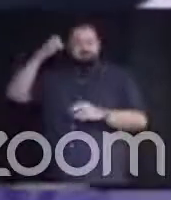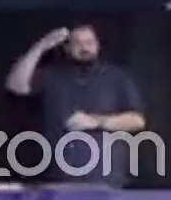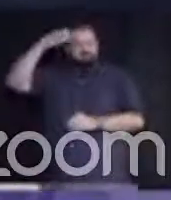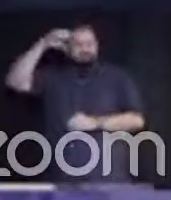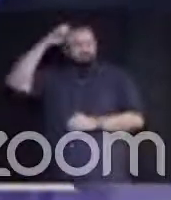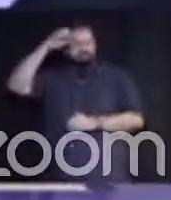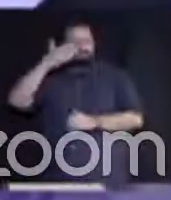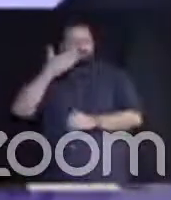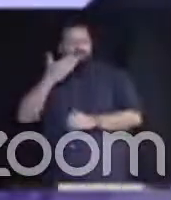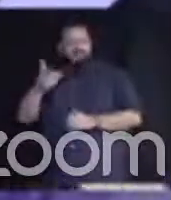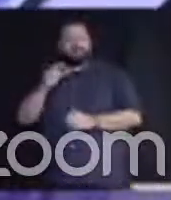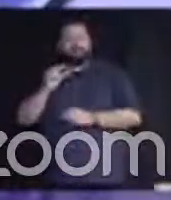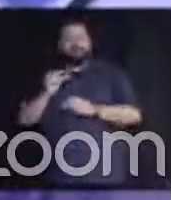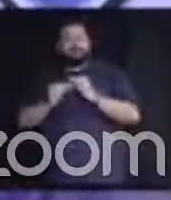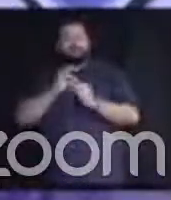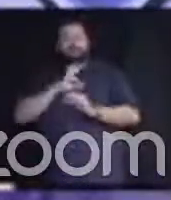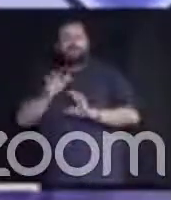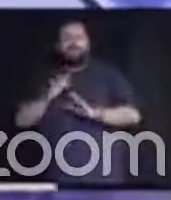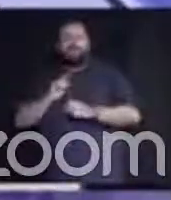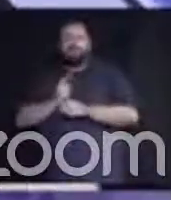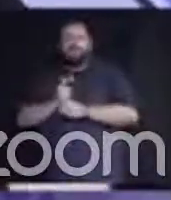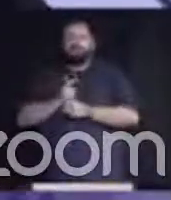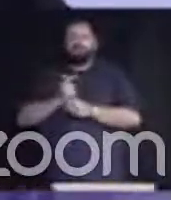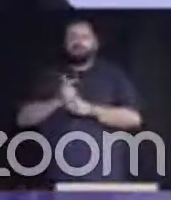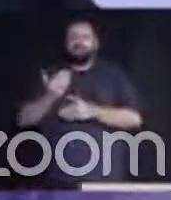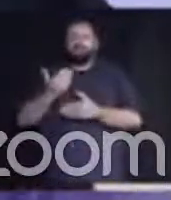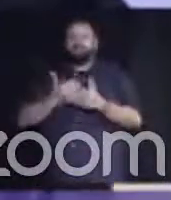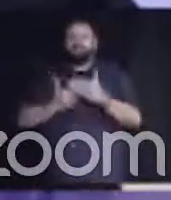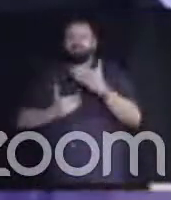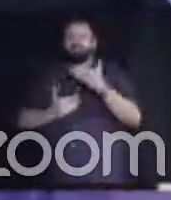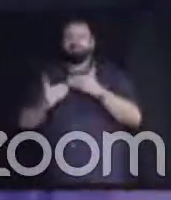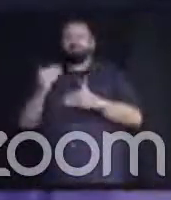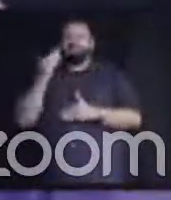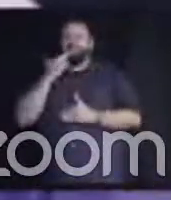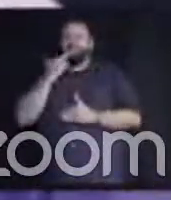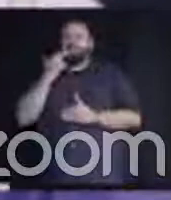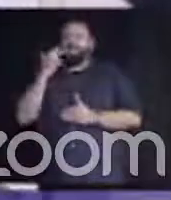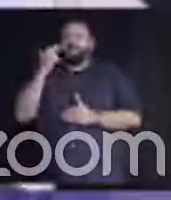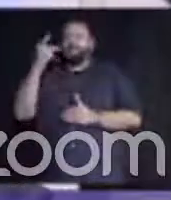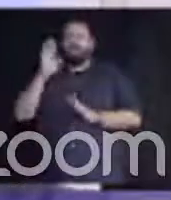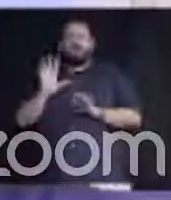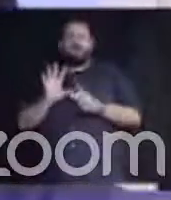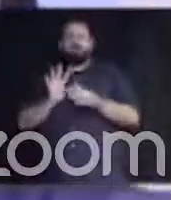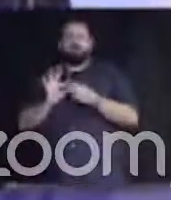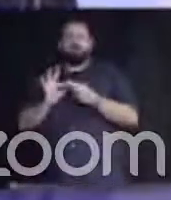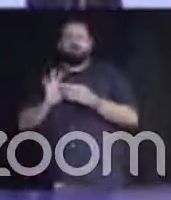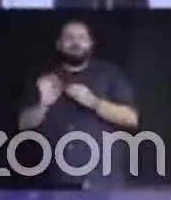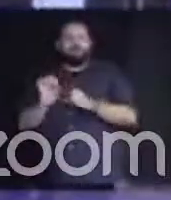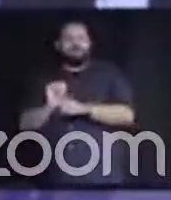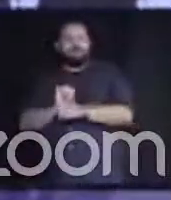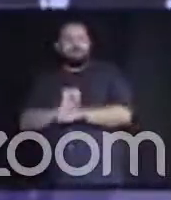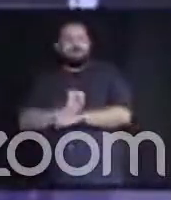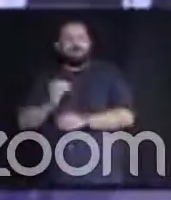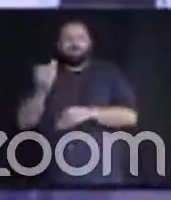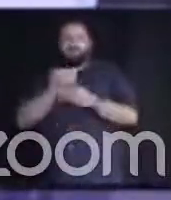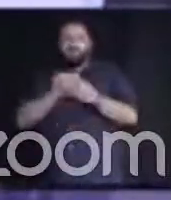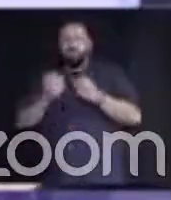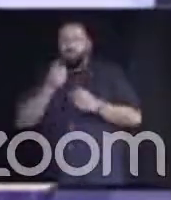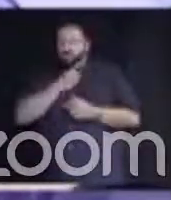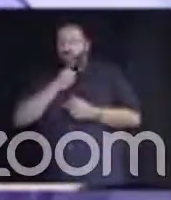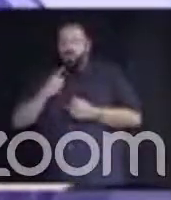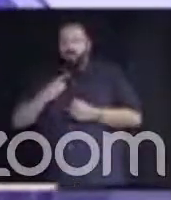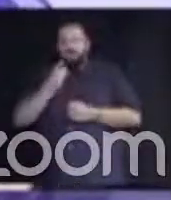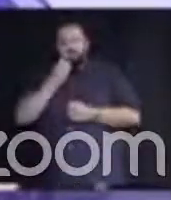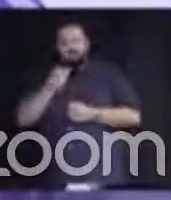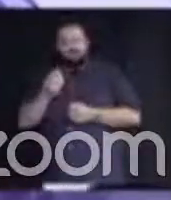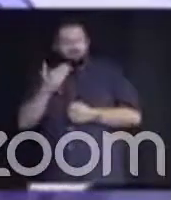de ir desarrollando un sentido común, una forma sencilla de explicar las cosas, pero sobre todo con mucha honestidad.